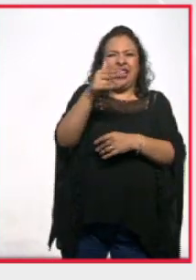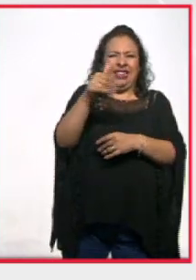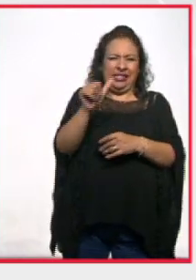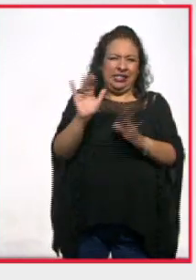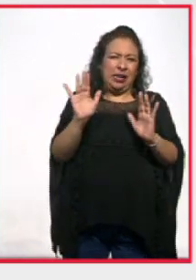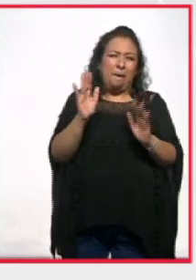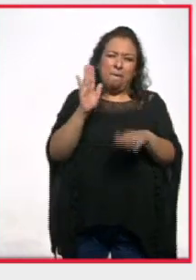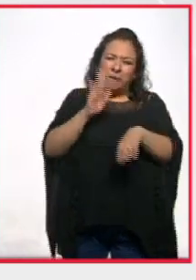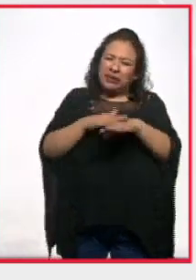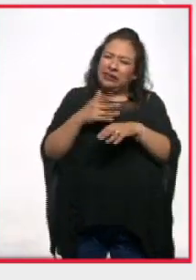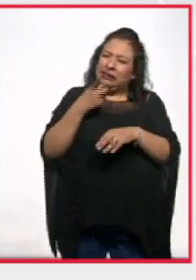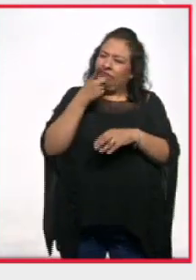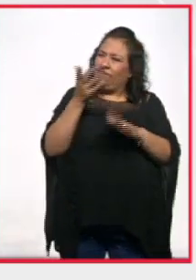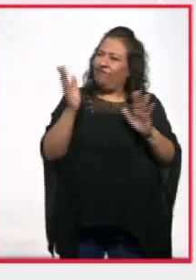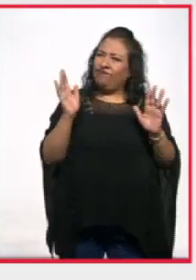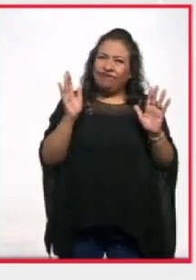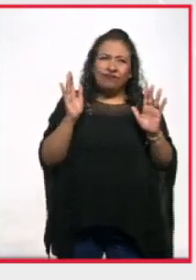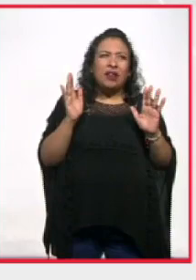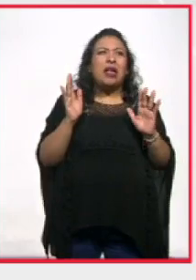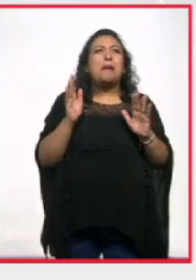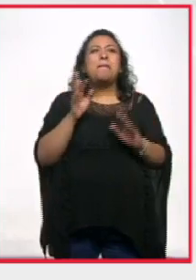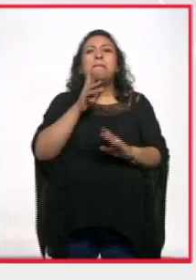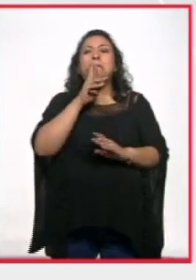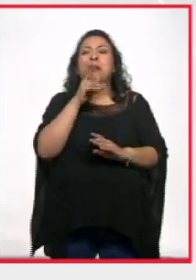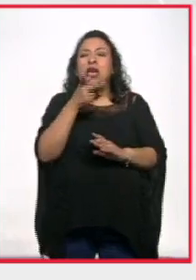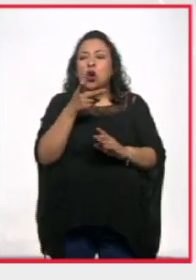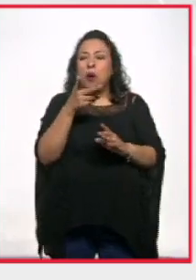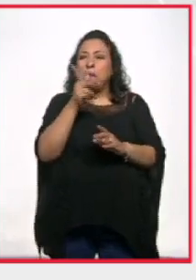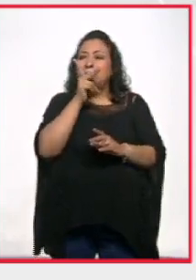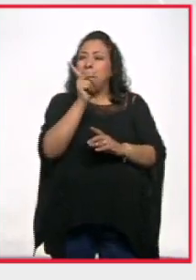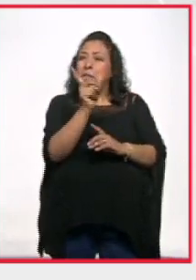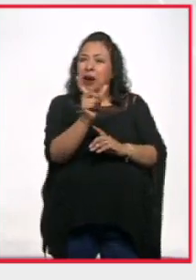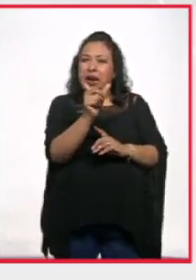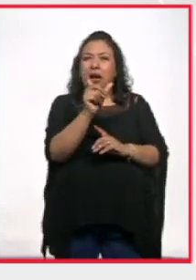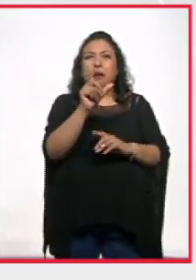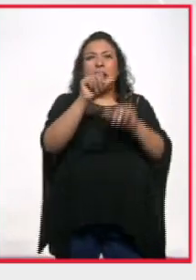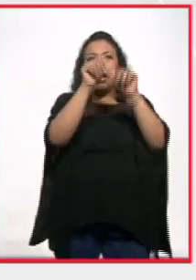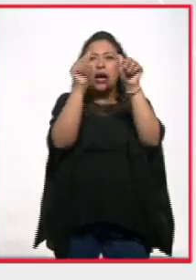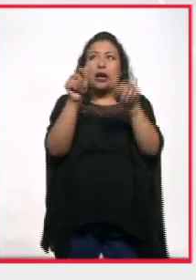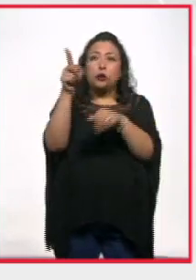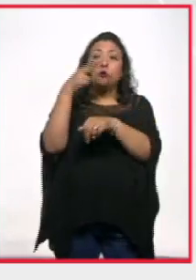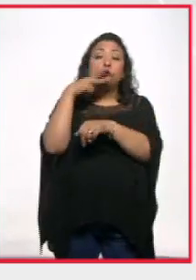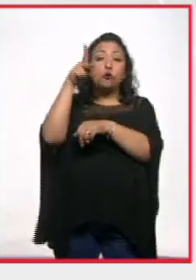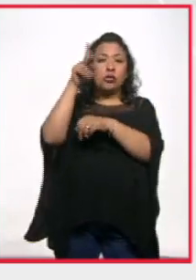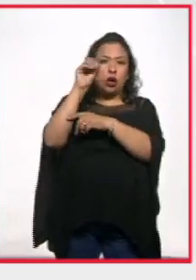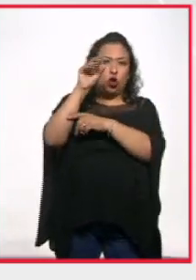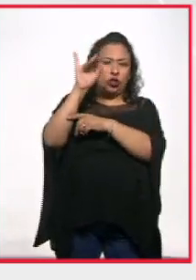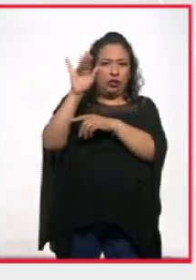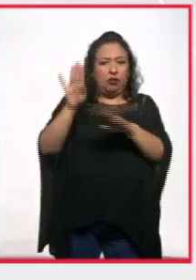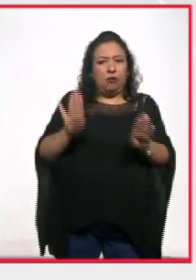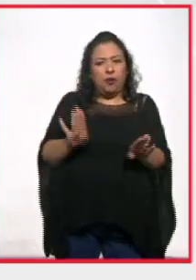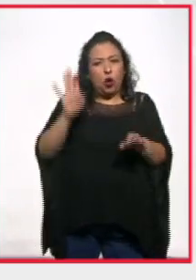él insistía mucho era en que se viera este término de arte usado por los occidentales como una